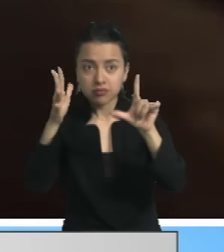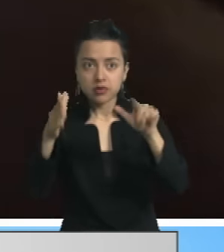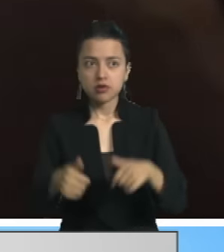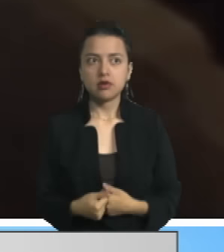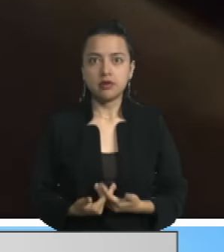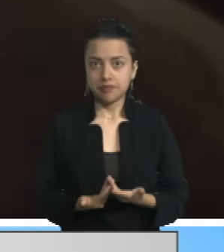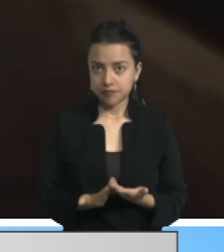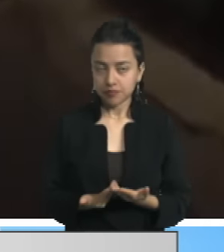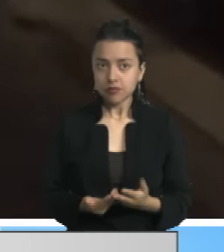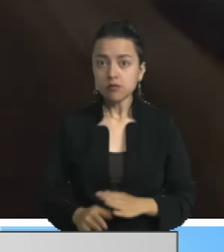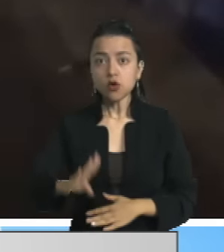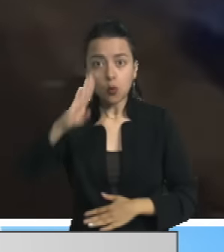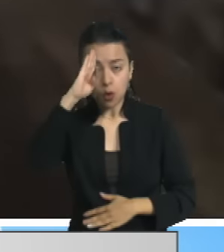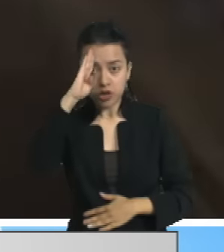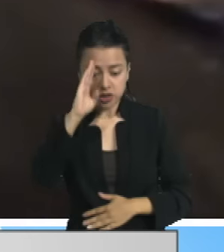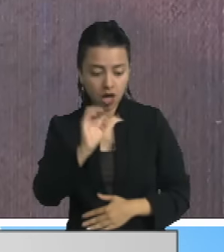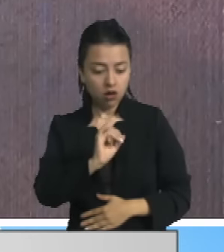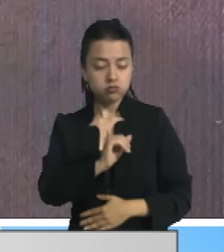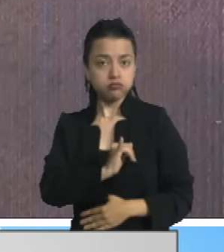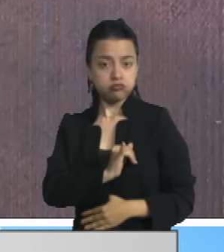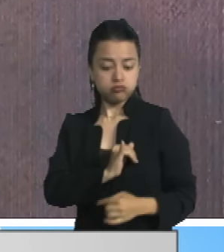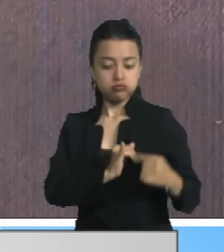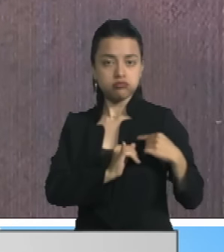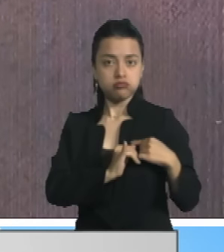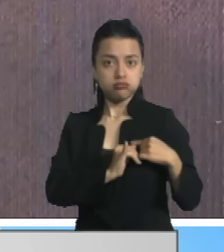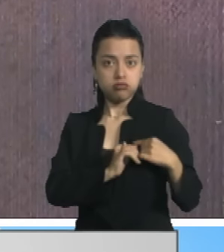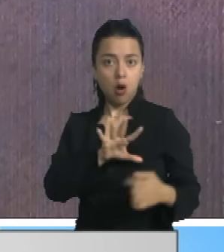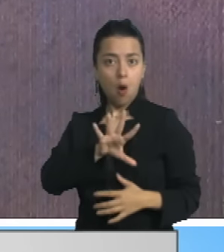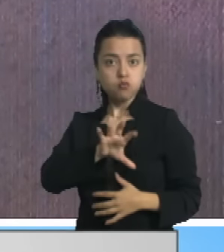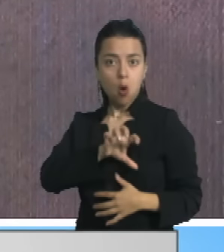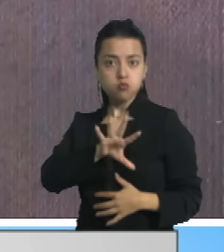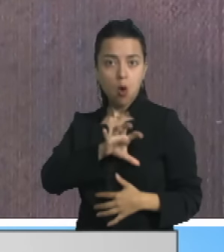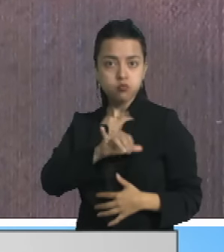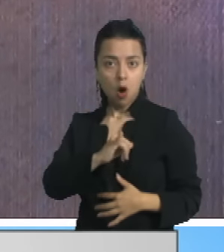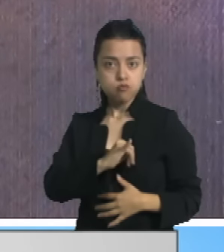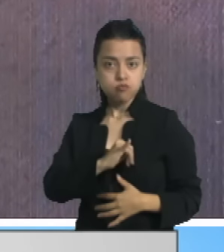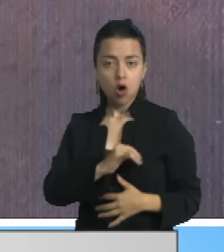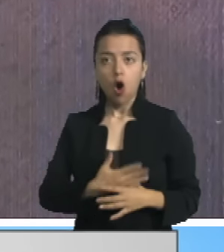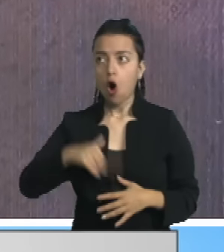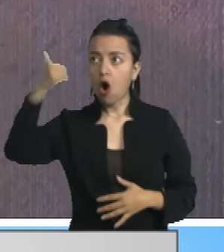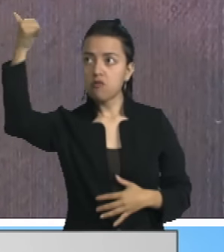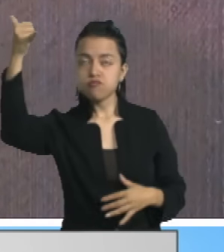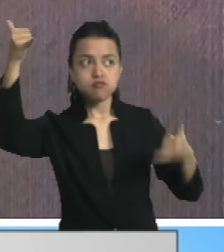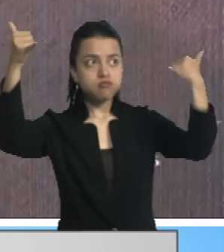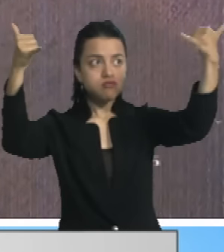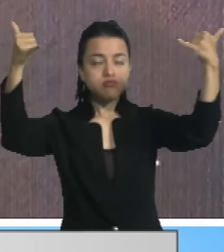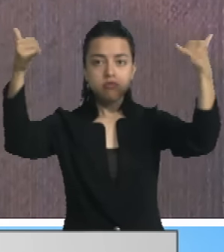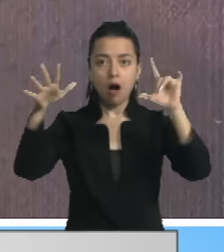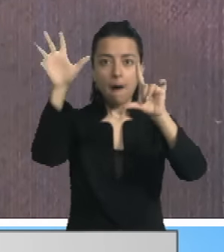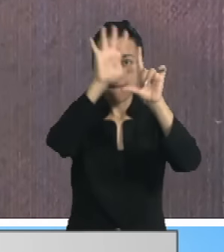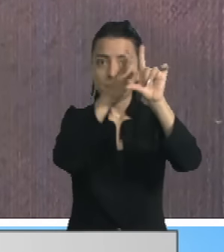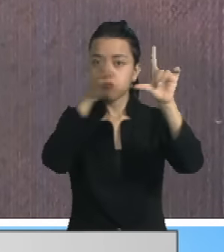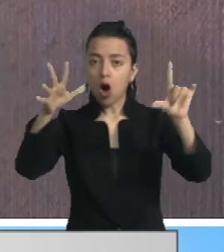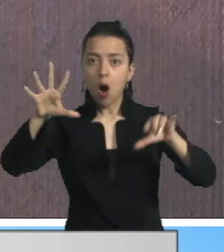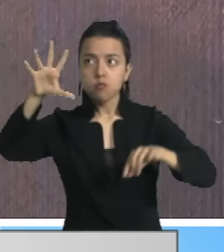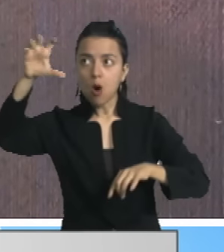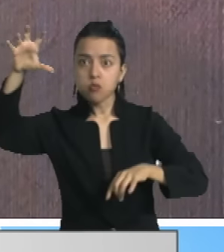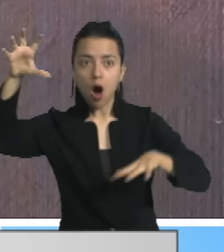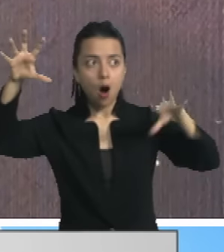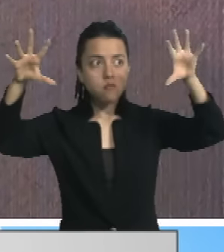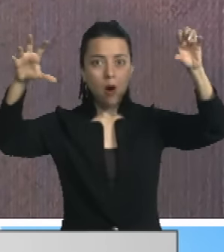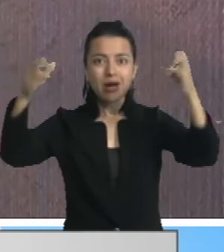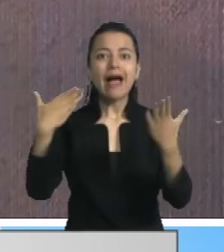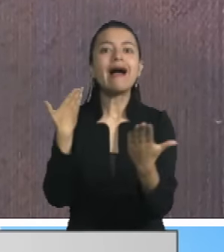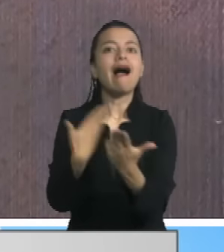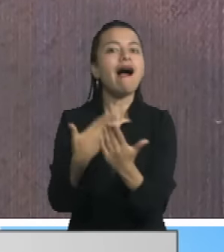policías van a estar grabando los procedimientos y vamos a estar desarrollando todas las actividades y todo esto para poder nosotros